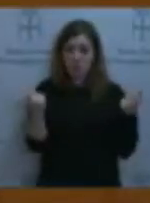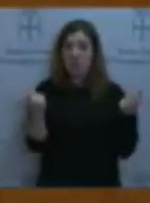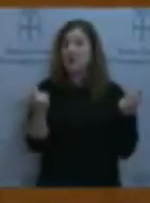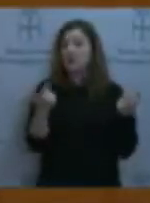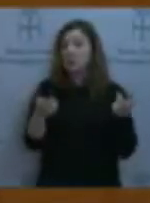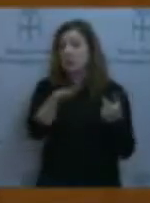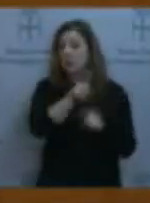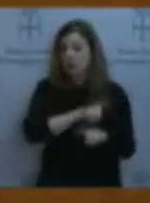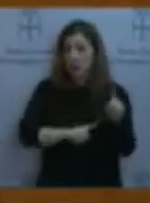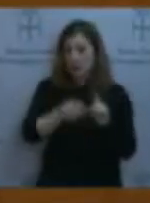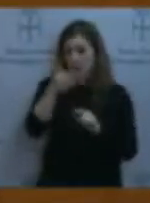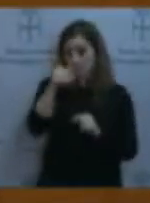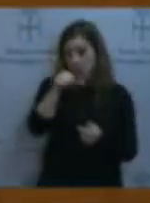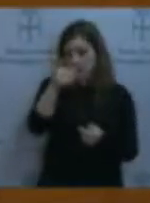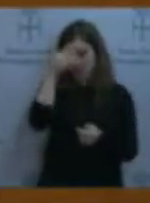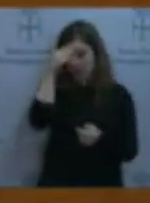actos,